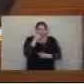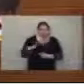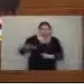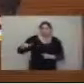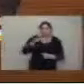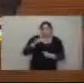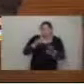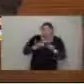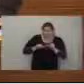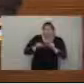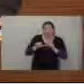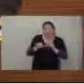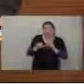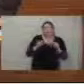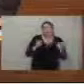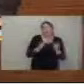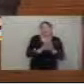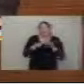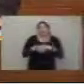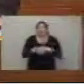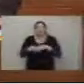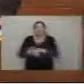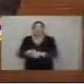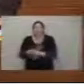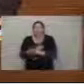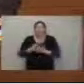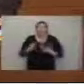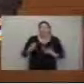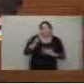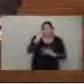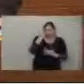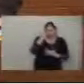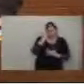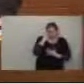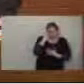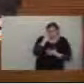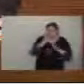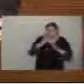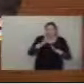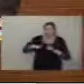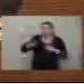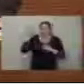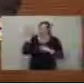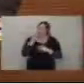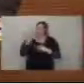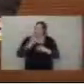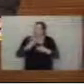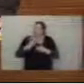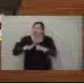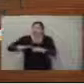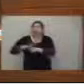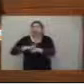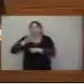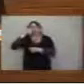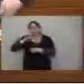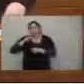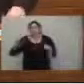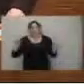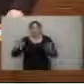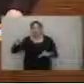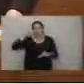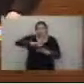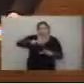alcanzamos una ratio para las unidades mixtas de 16 alumnos, mientras que en las escuelas que no son del ámbito rural está en 25, y usted lo sabe, y lo oculta a los